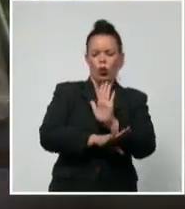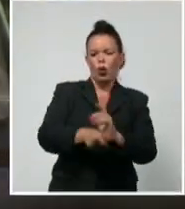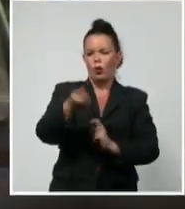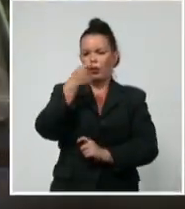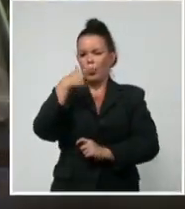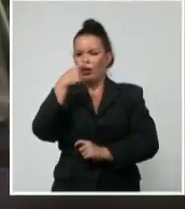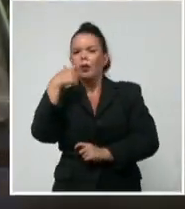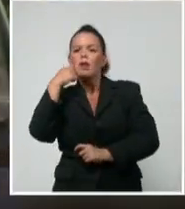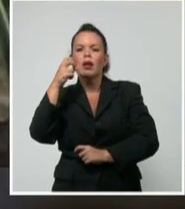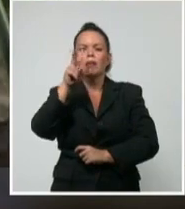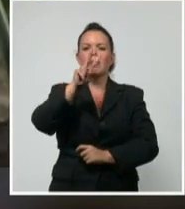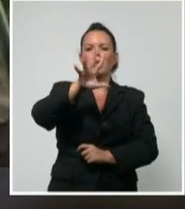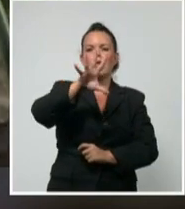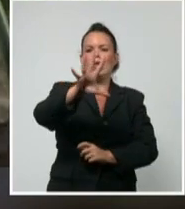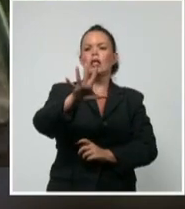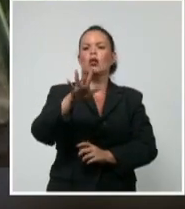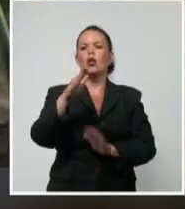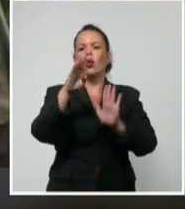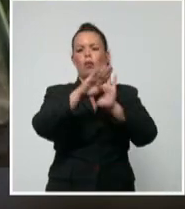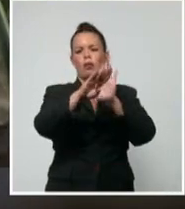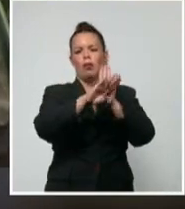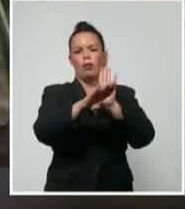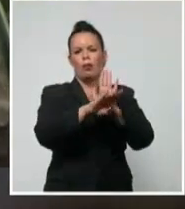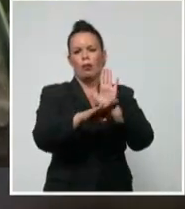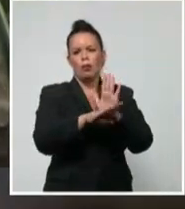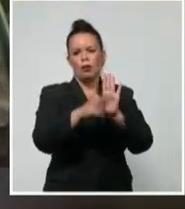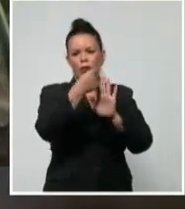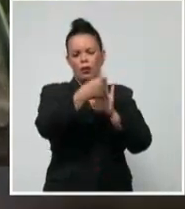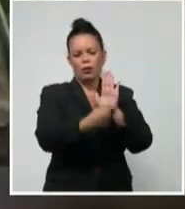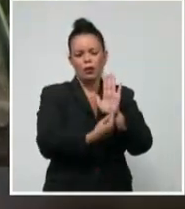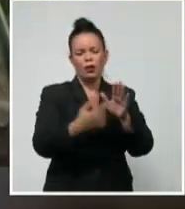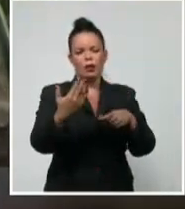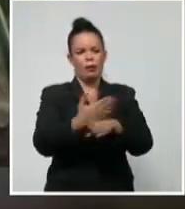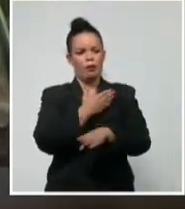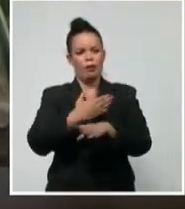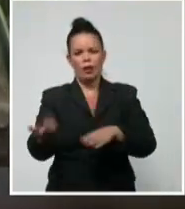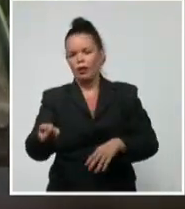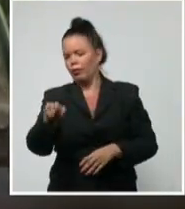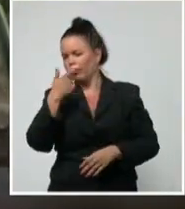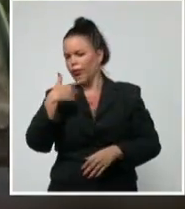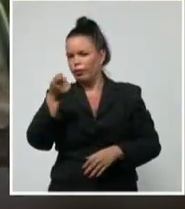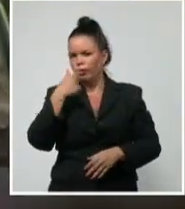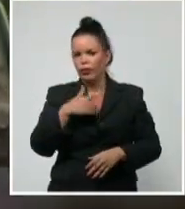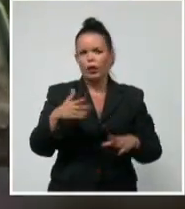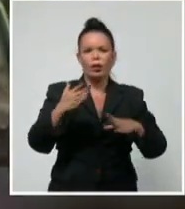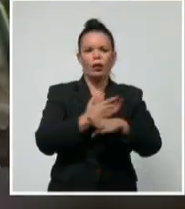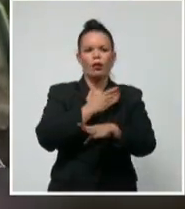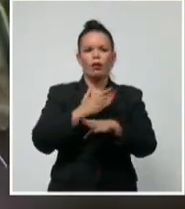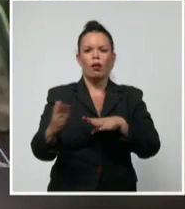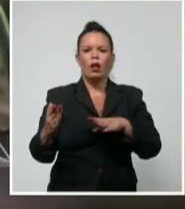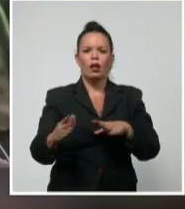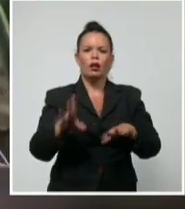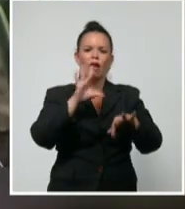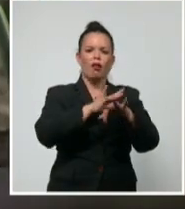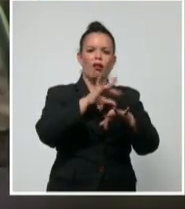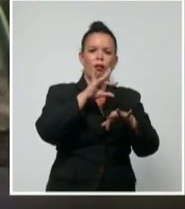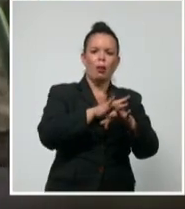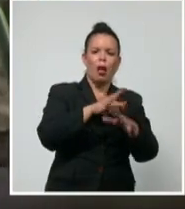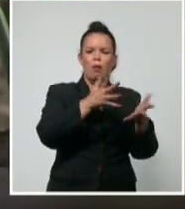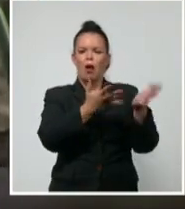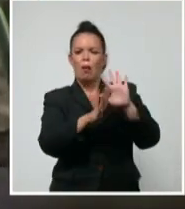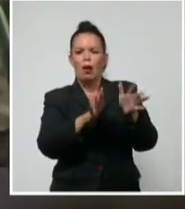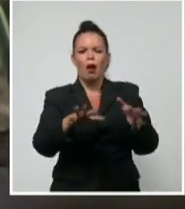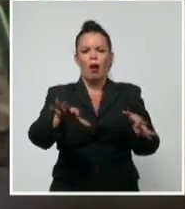de 25 productos dentro de medicamentos genéricos, medios diagnósticos para el tratamiento y también